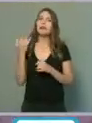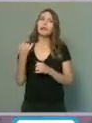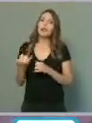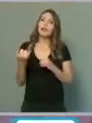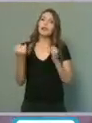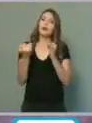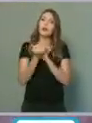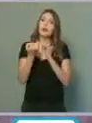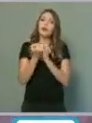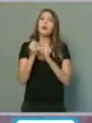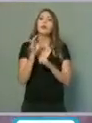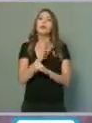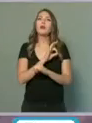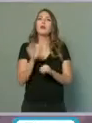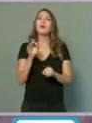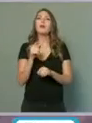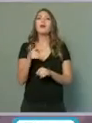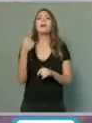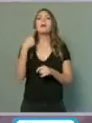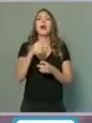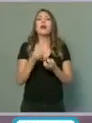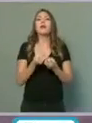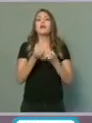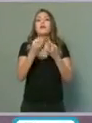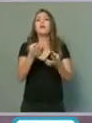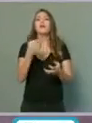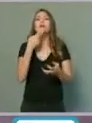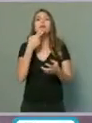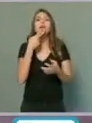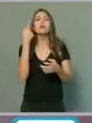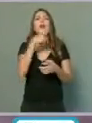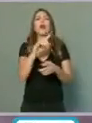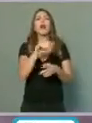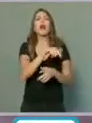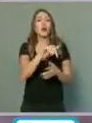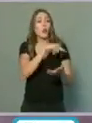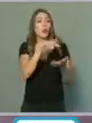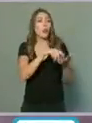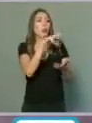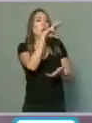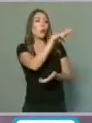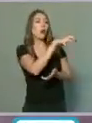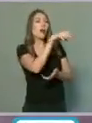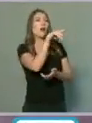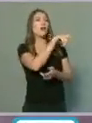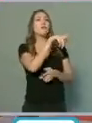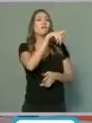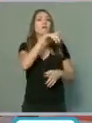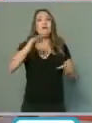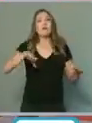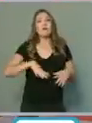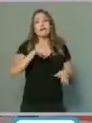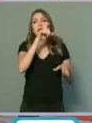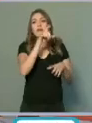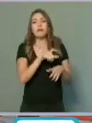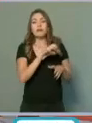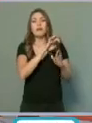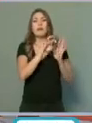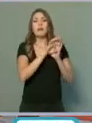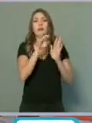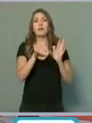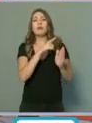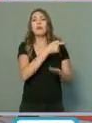puede vivir y que va a ayudar al ecosistema de esa zona, ¿no? También no es como, por ejemplo, aquí tenemos, de ejemplo, tenemos unas blancas, unas amarillas que